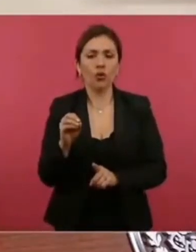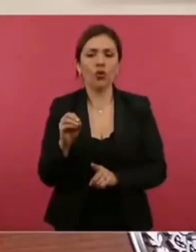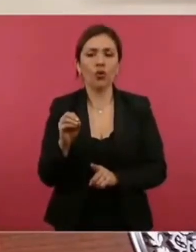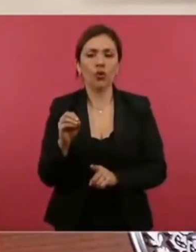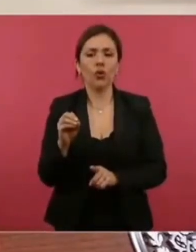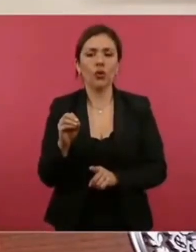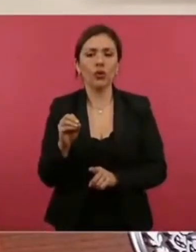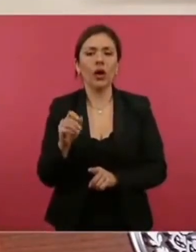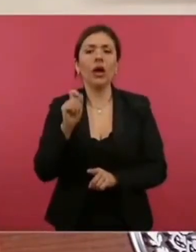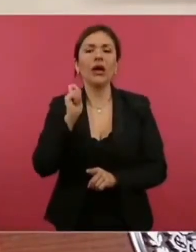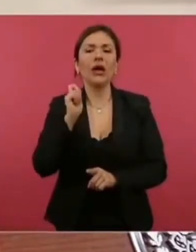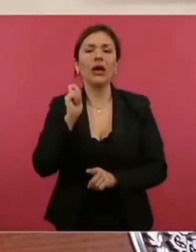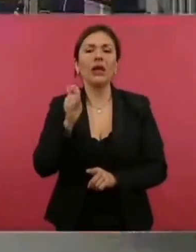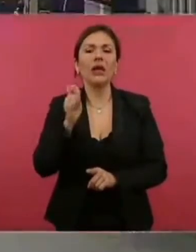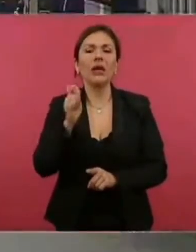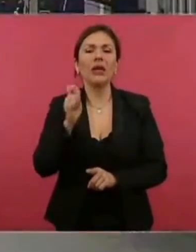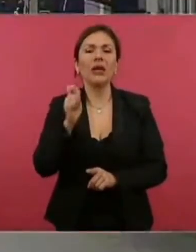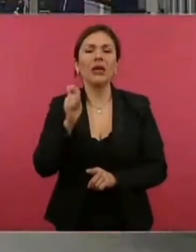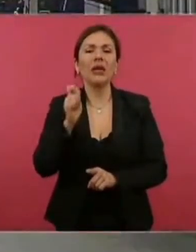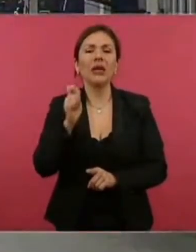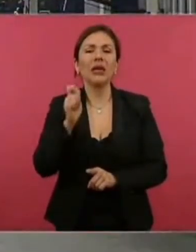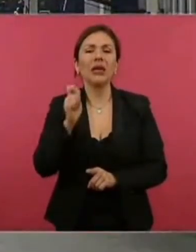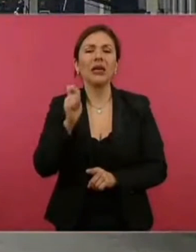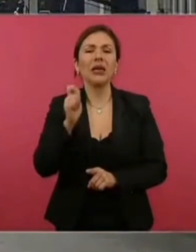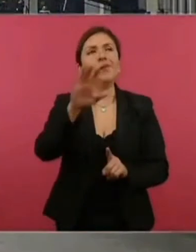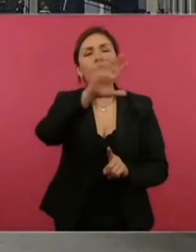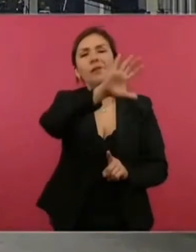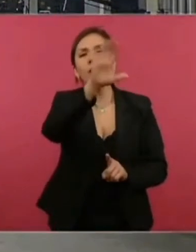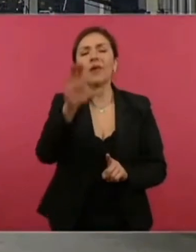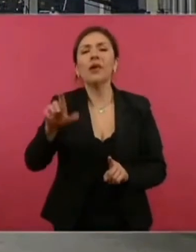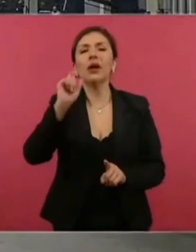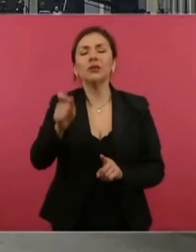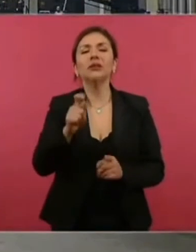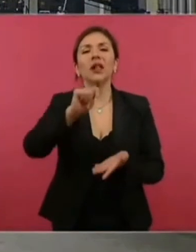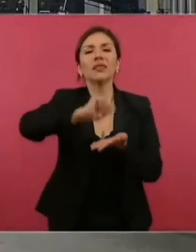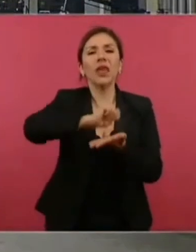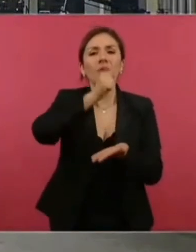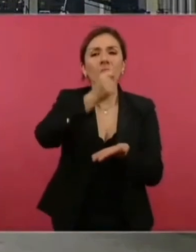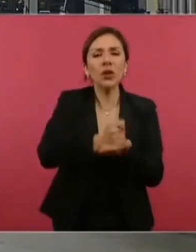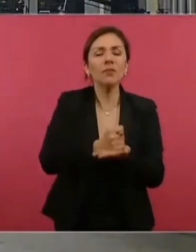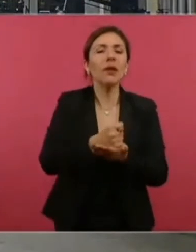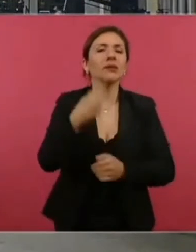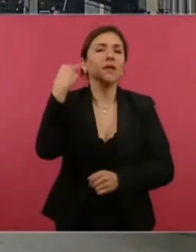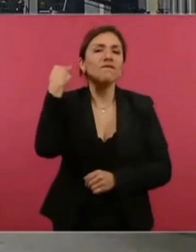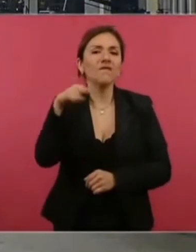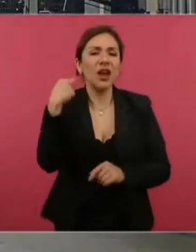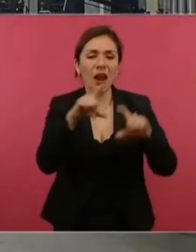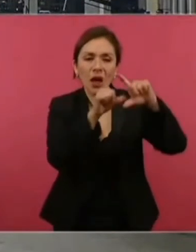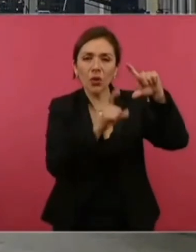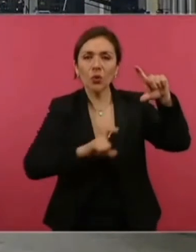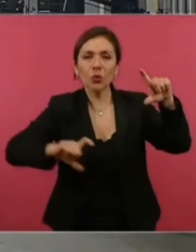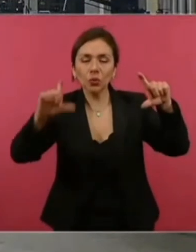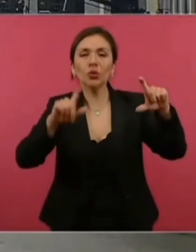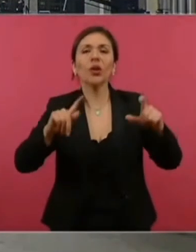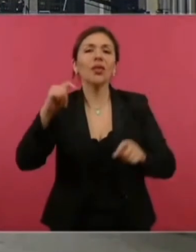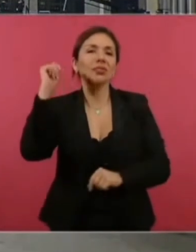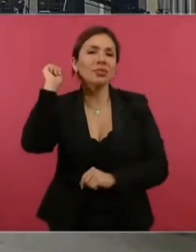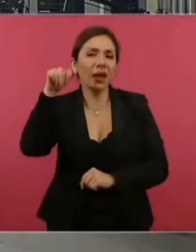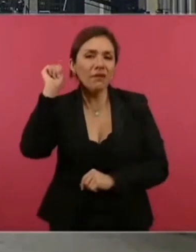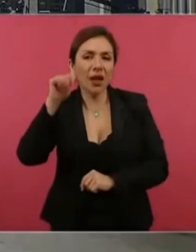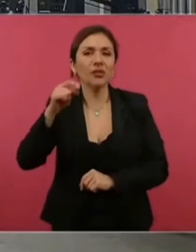de toda la costa, Tamaulipas, Veracruz, Tabasco,